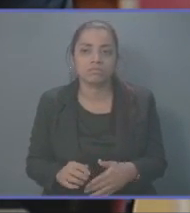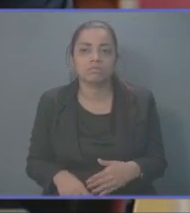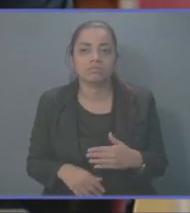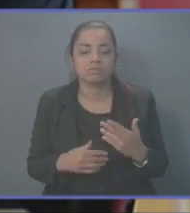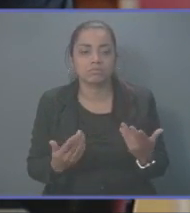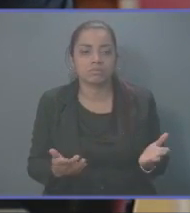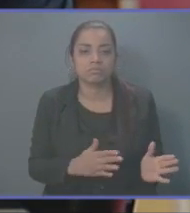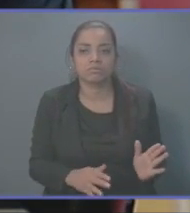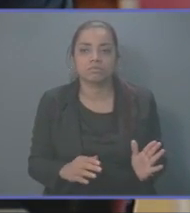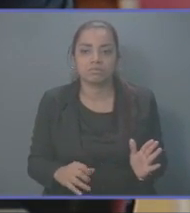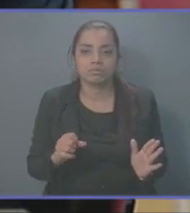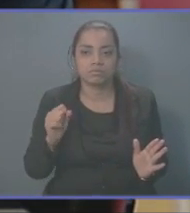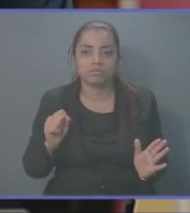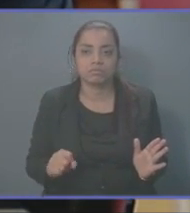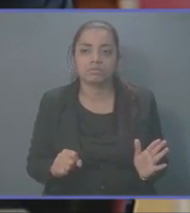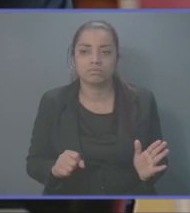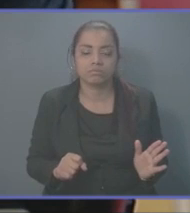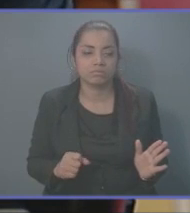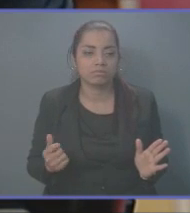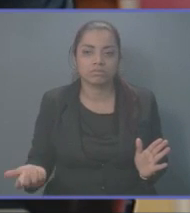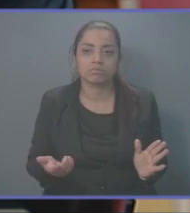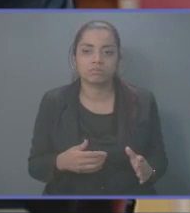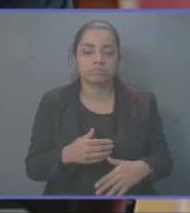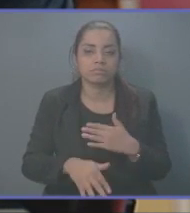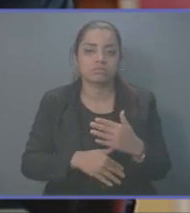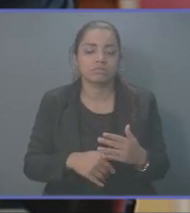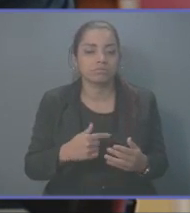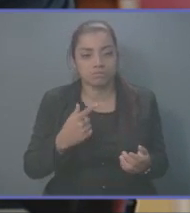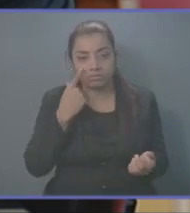Las repercusiones jurídicas de la petición de